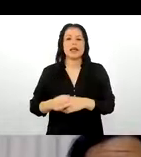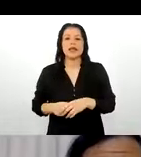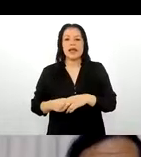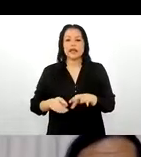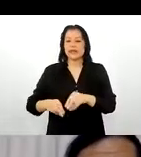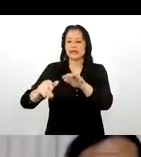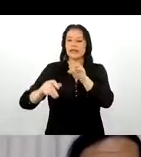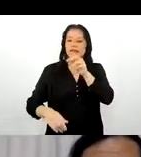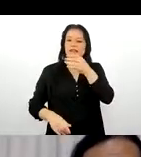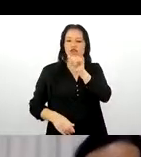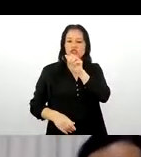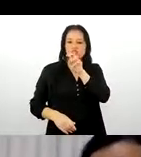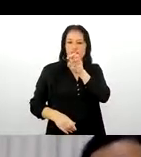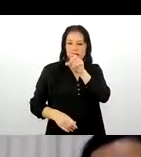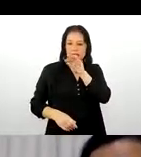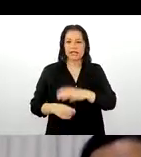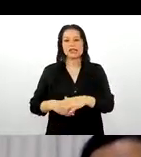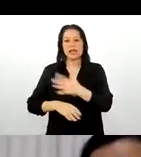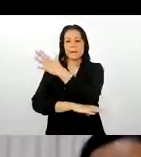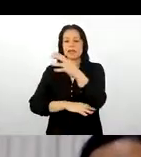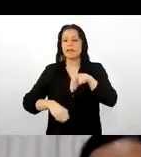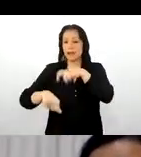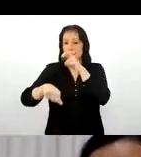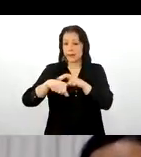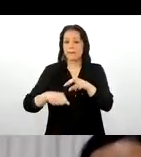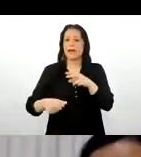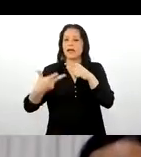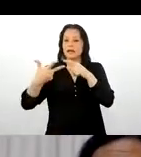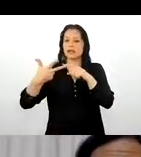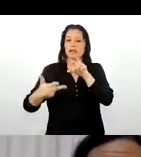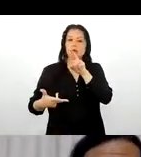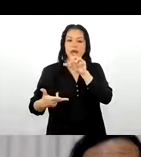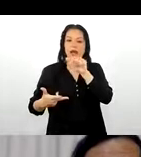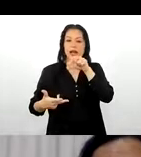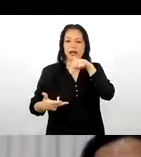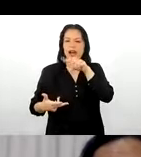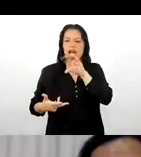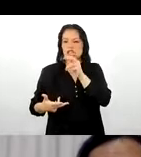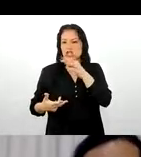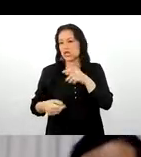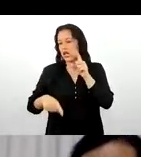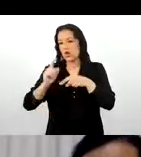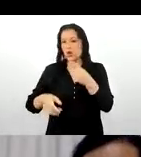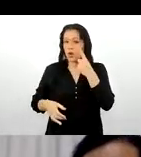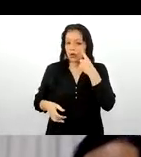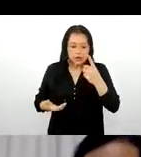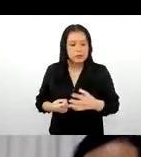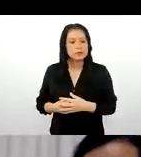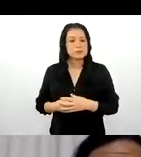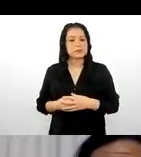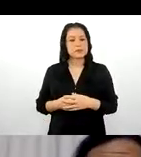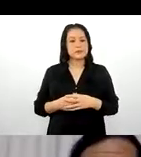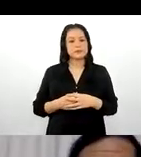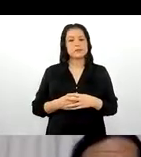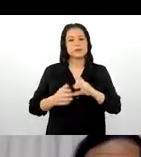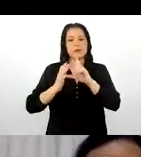de la Papa y Rachins, que seguro, si alguno lo conoce, ya les va a traer muy